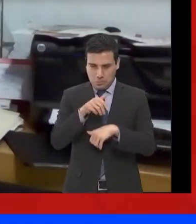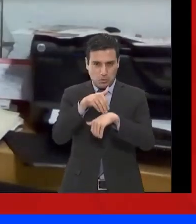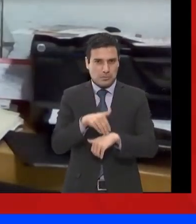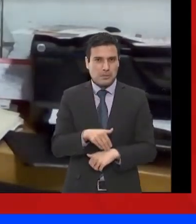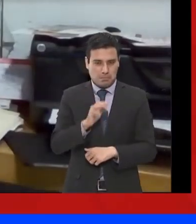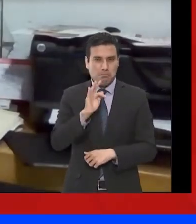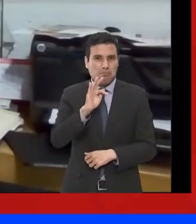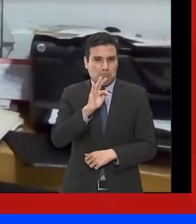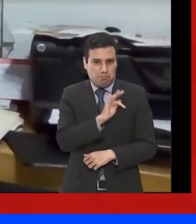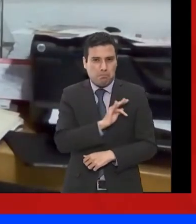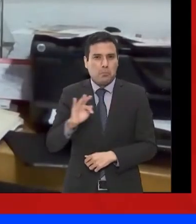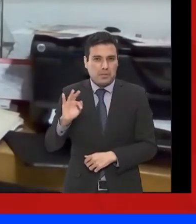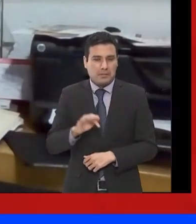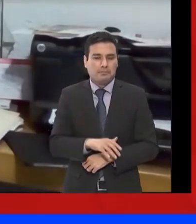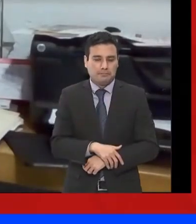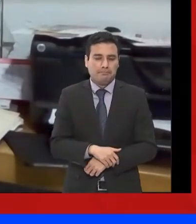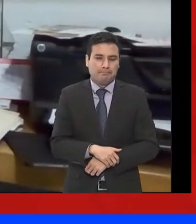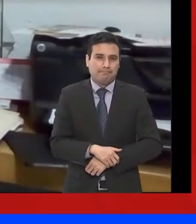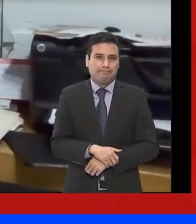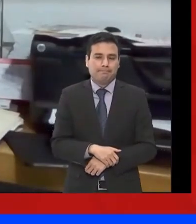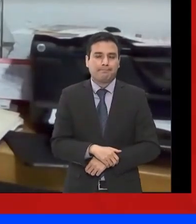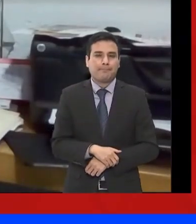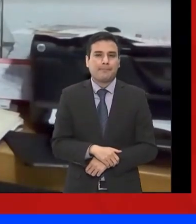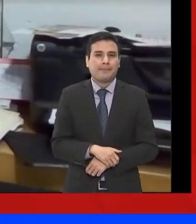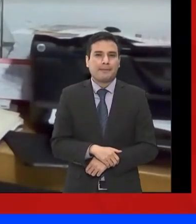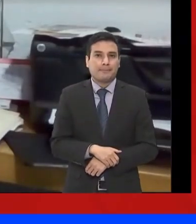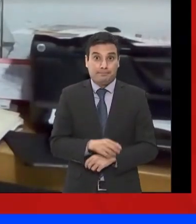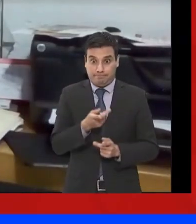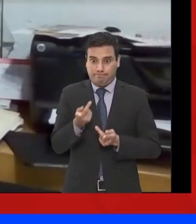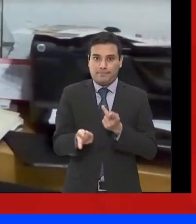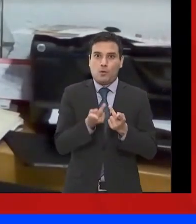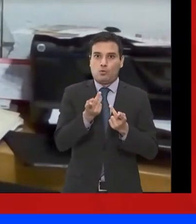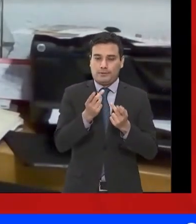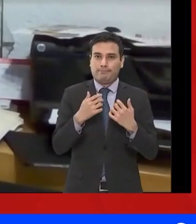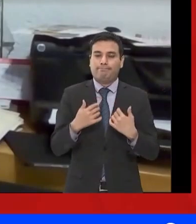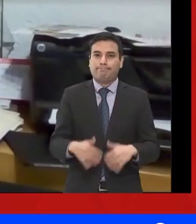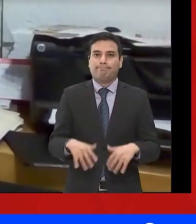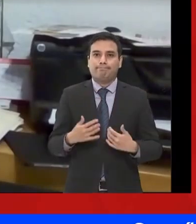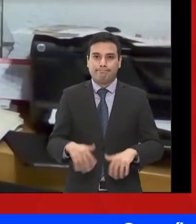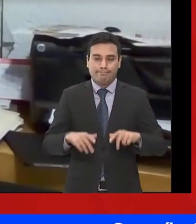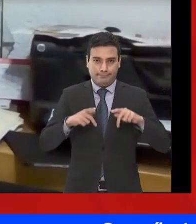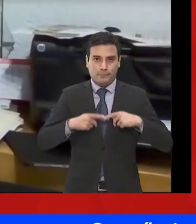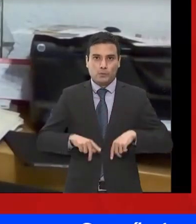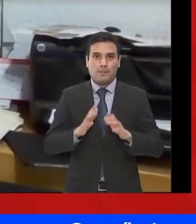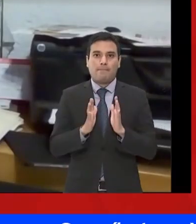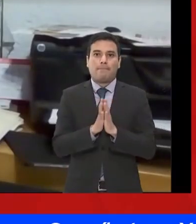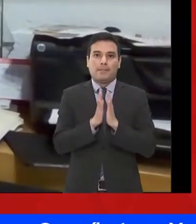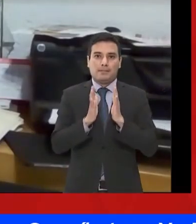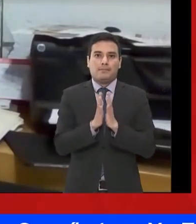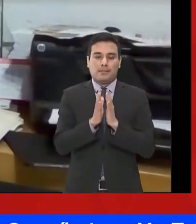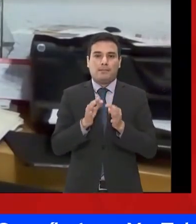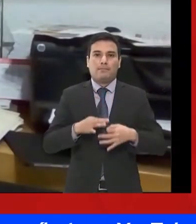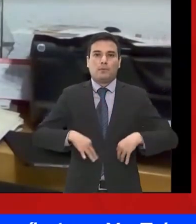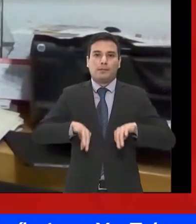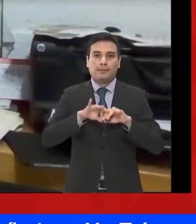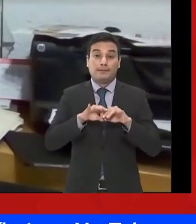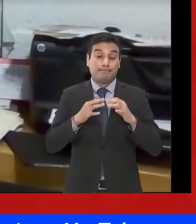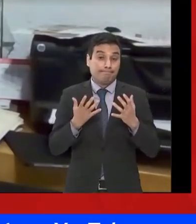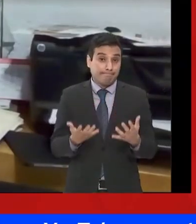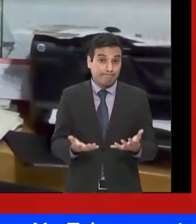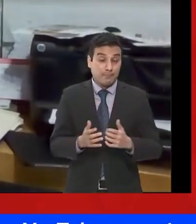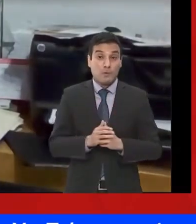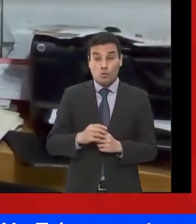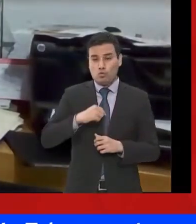de austeridad, como sí lo han hecho otros organismos, incluido el Congreso de la Unión, incluido, por supuesto, el Poder Ejecutivo,